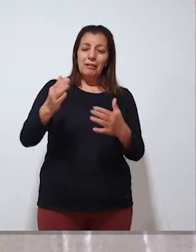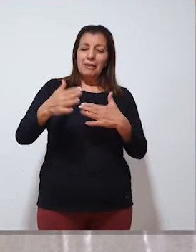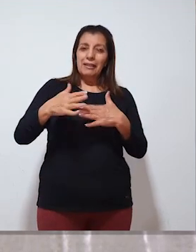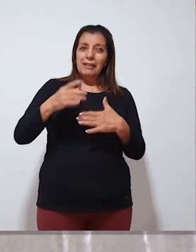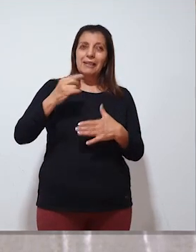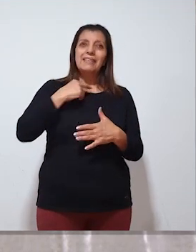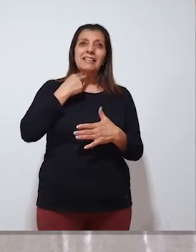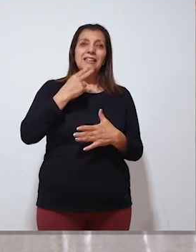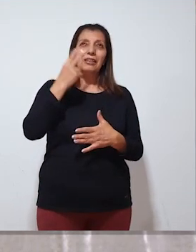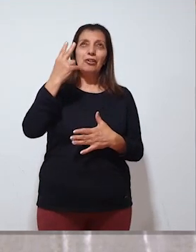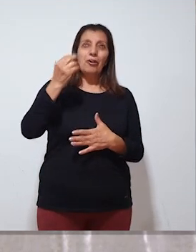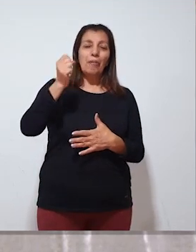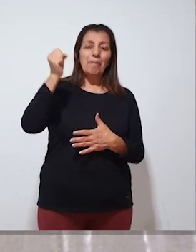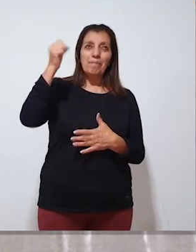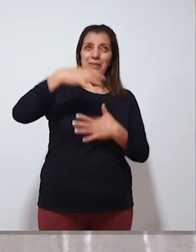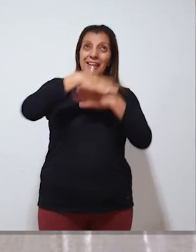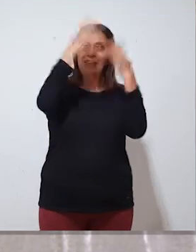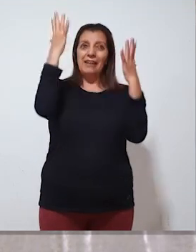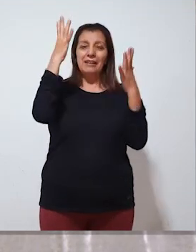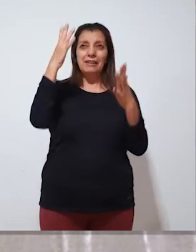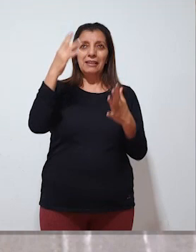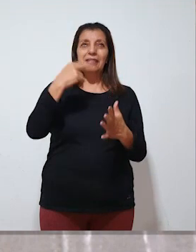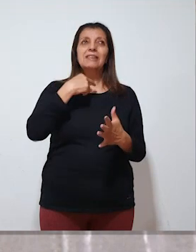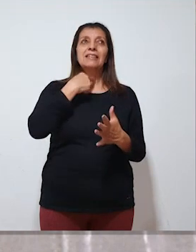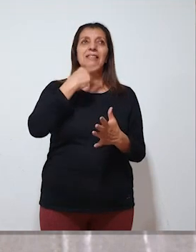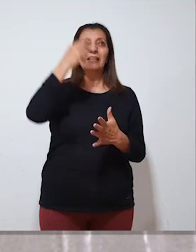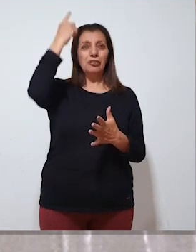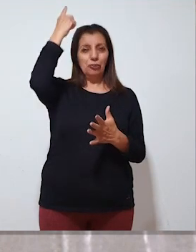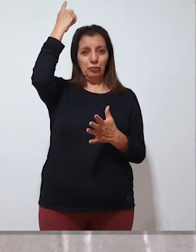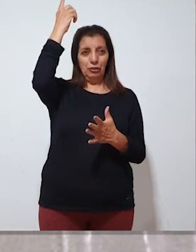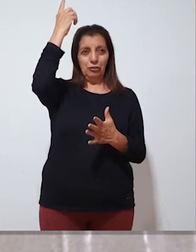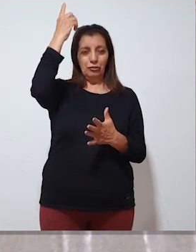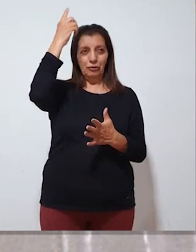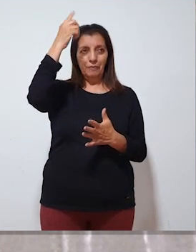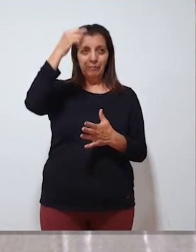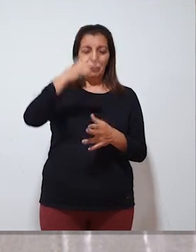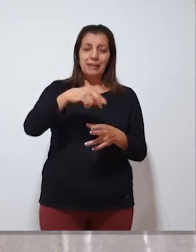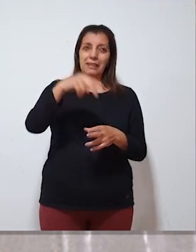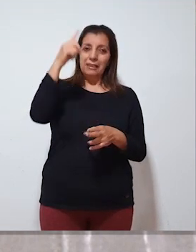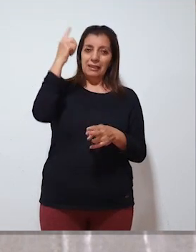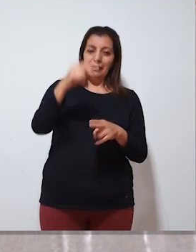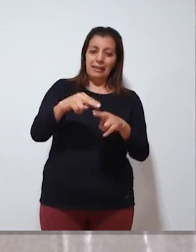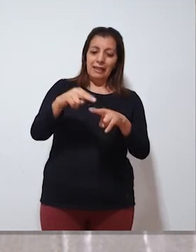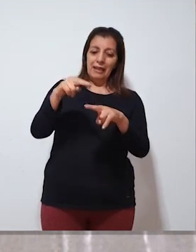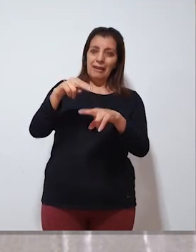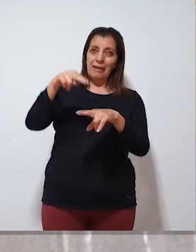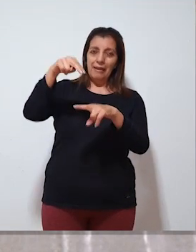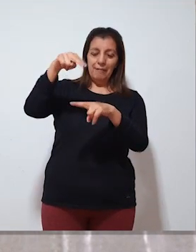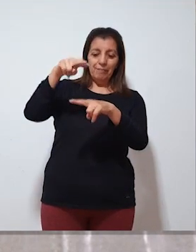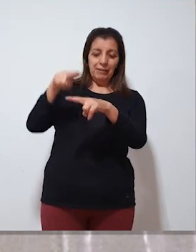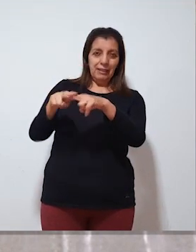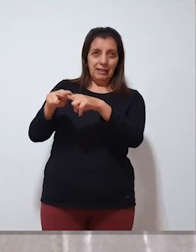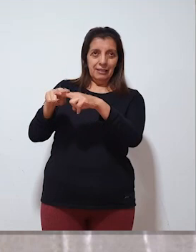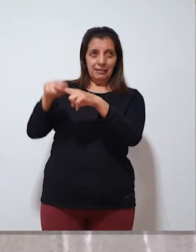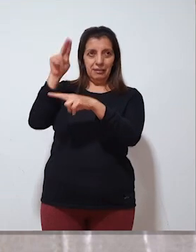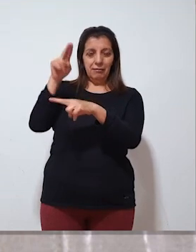del Altísimo. El Señor Dios le dará el trono de David, su padre, reinará sobre la casa de